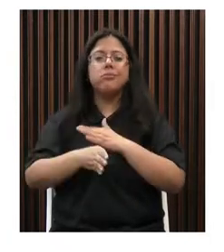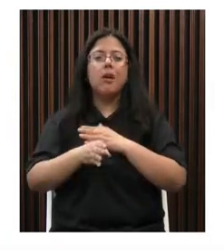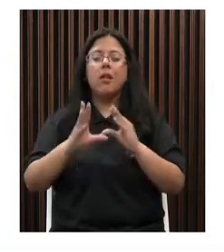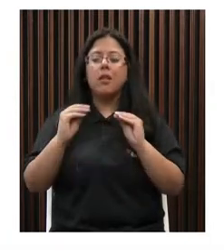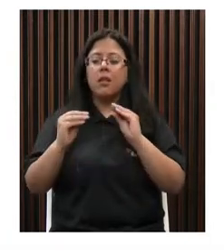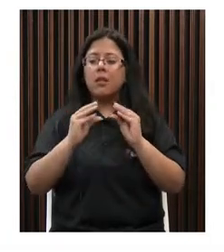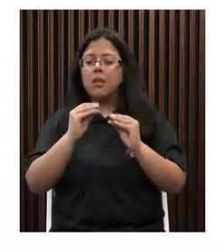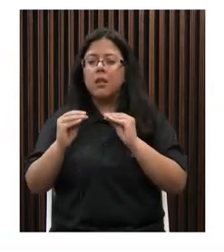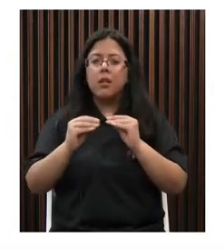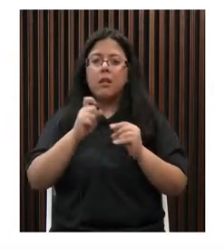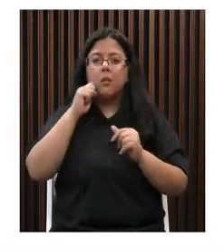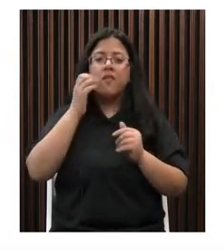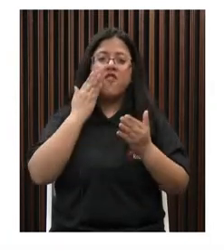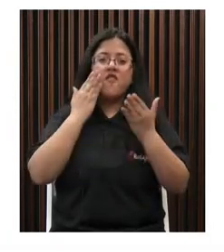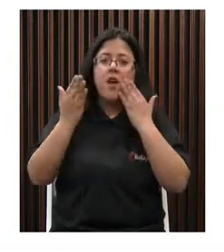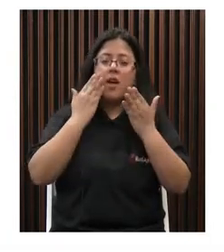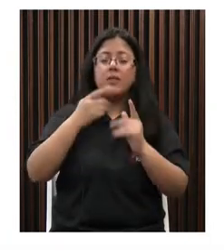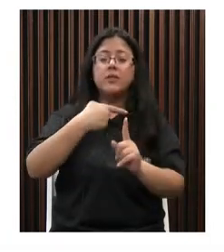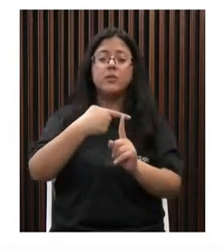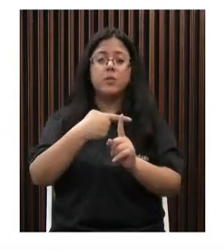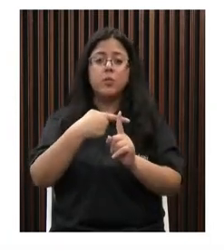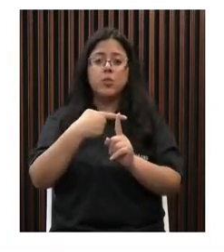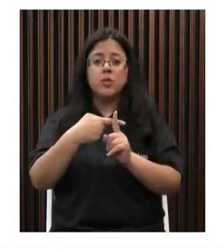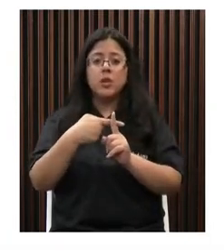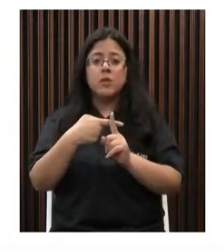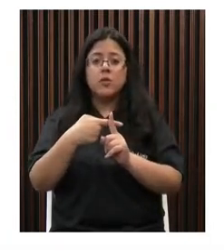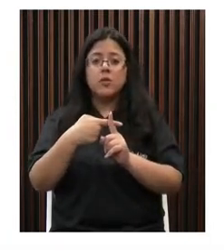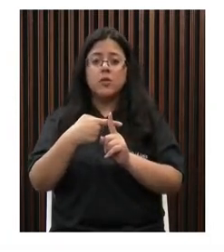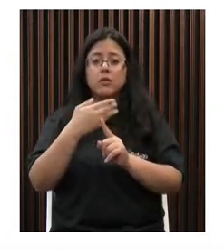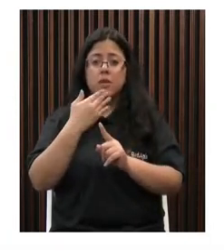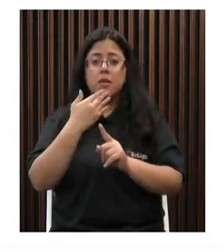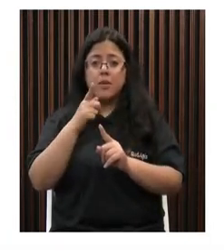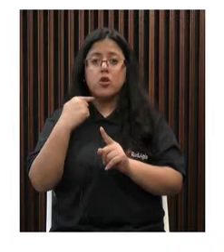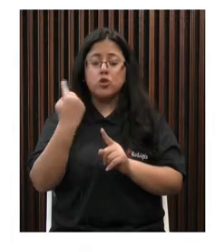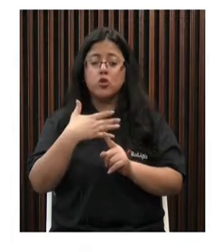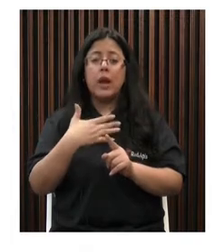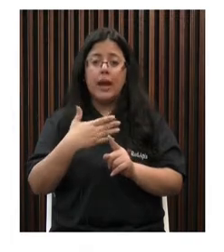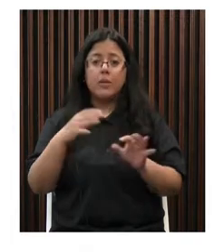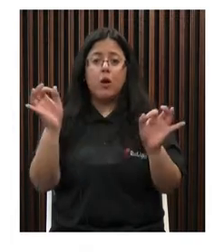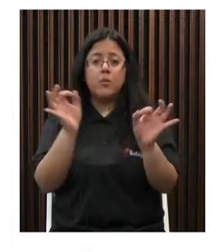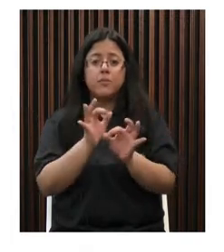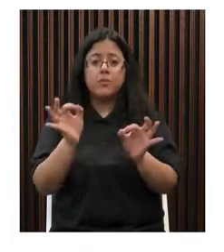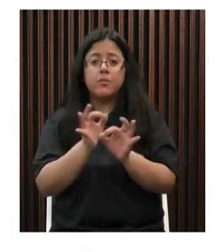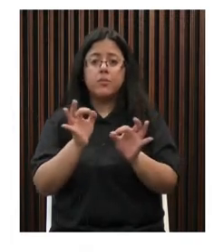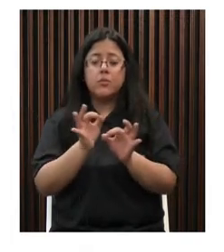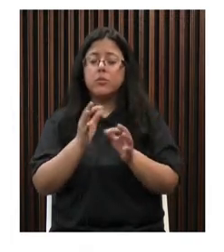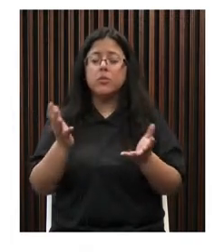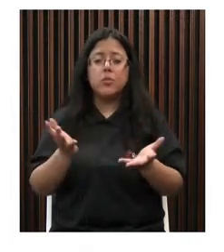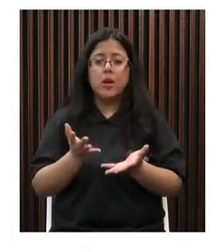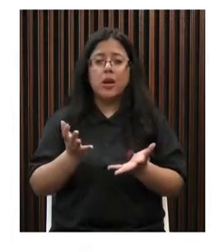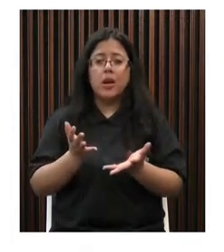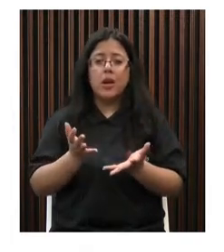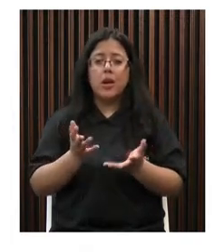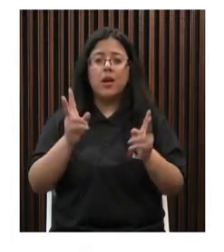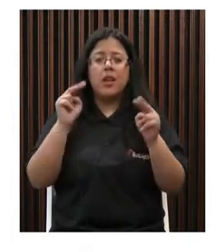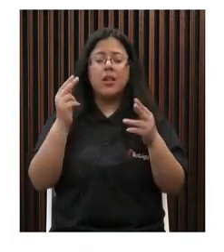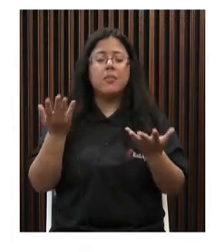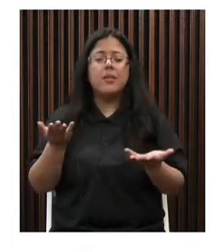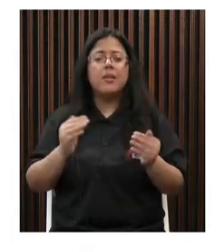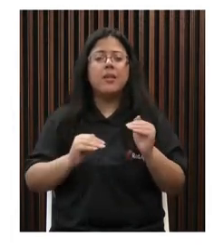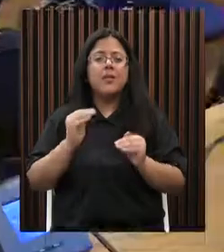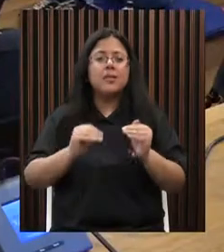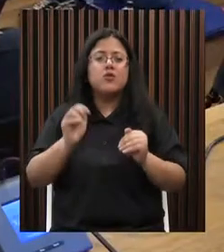accesibilidad como un beneficio positivo, también queremos referirnos al hecho de la ausencia